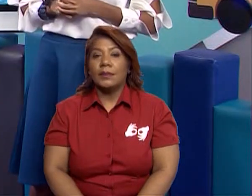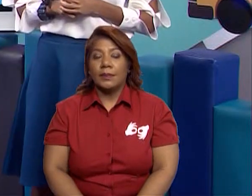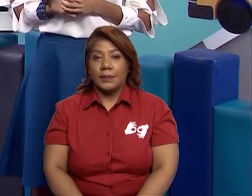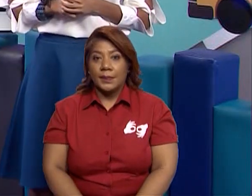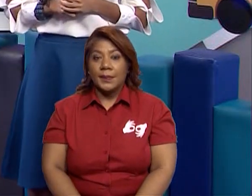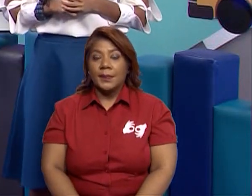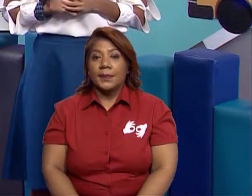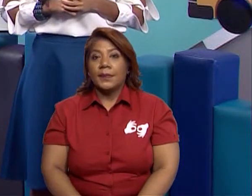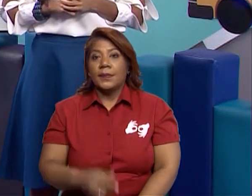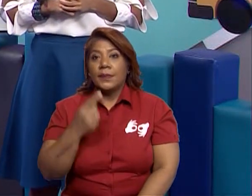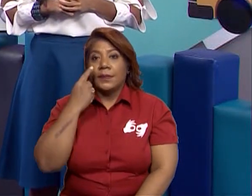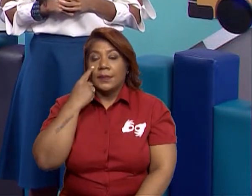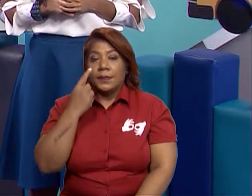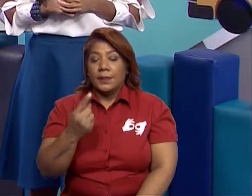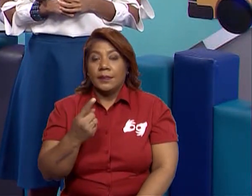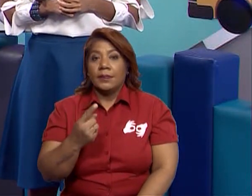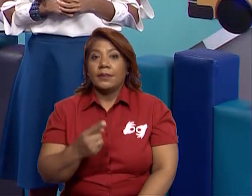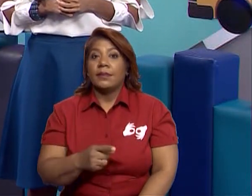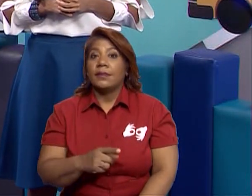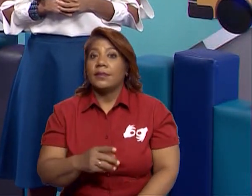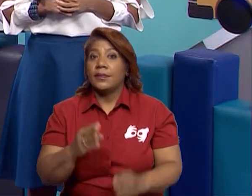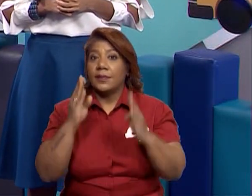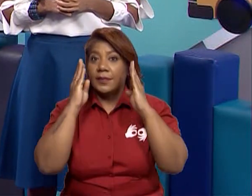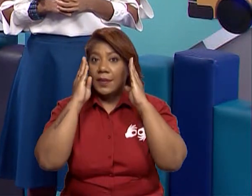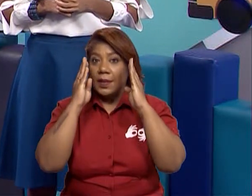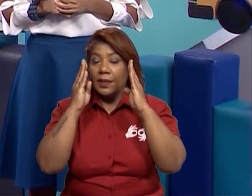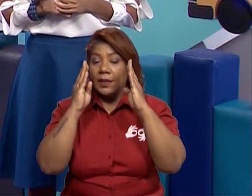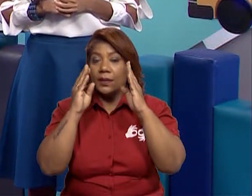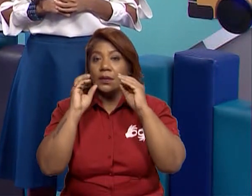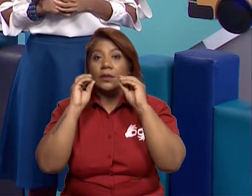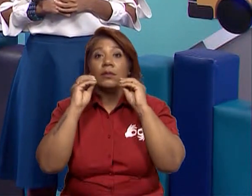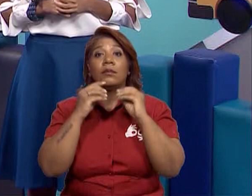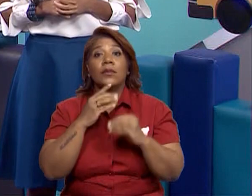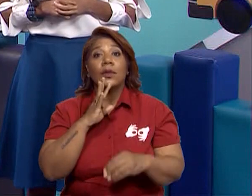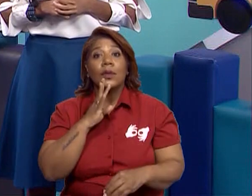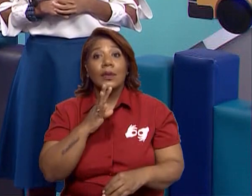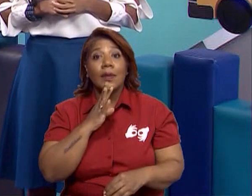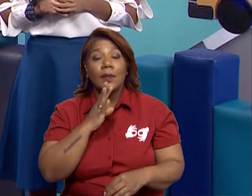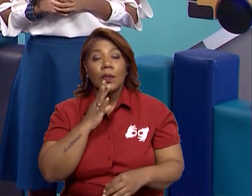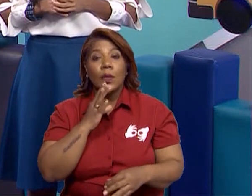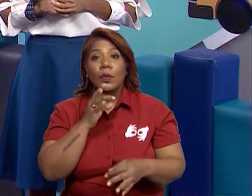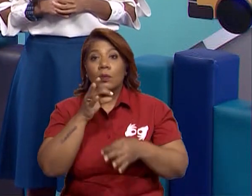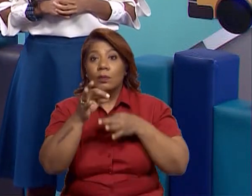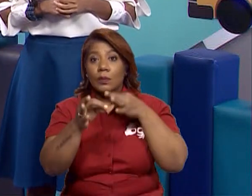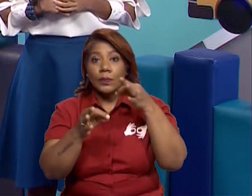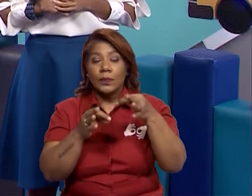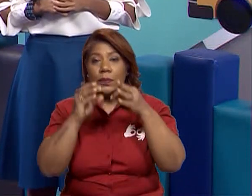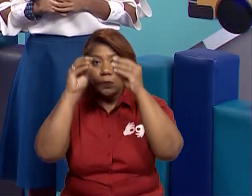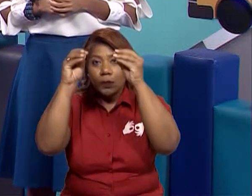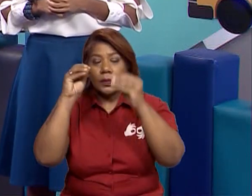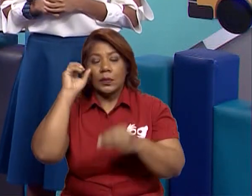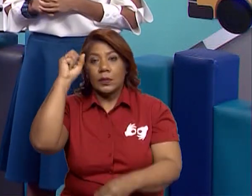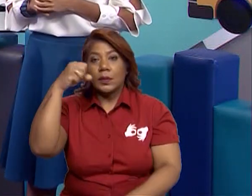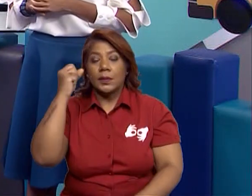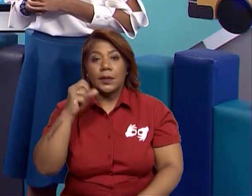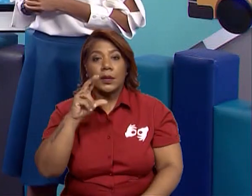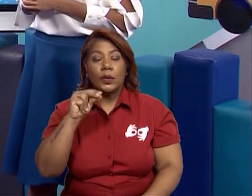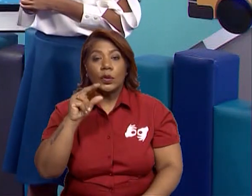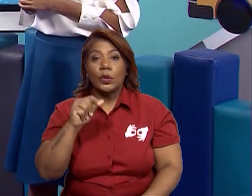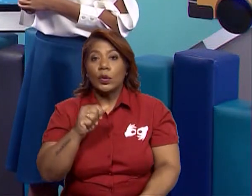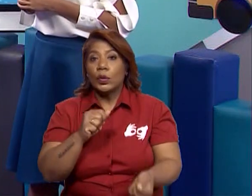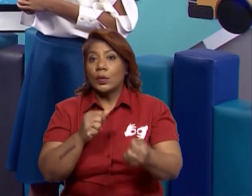estimados estudiantes, pusieron mucha atención a lo que la maestra dijo. Es muy importante que no lo olviden. No cambia